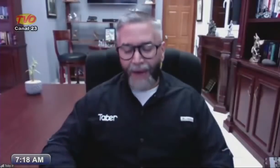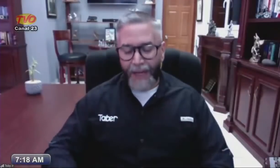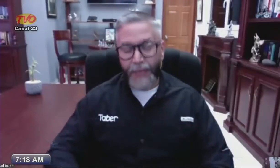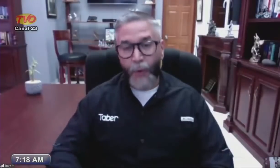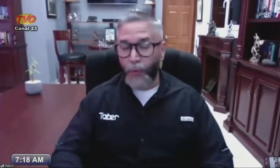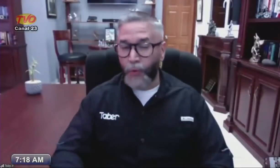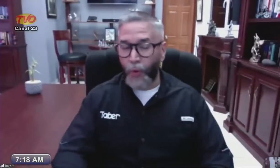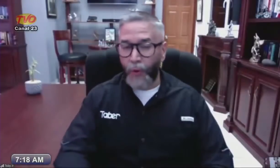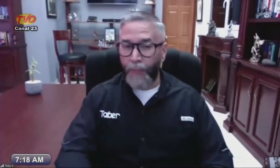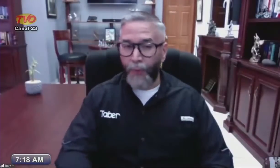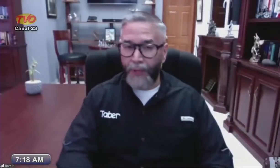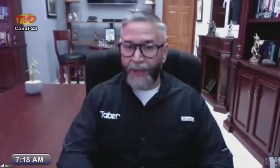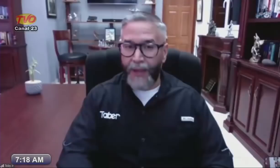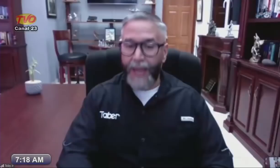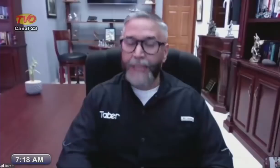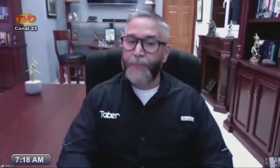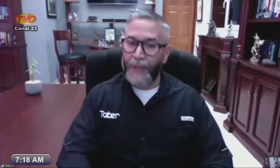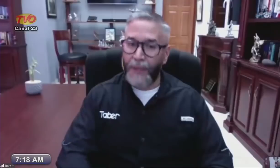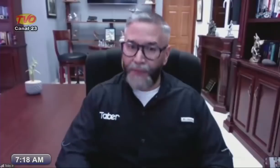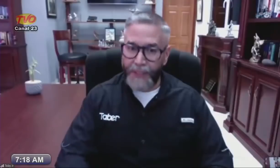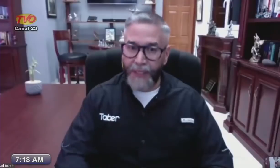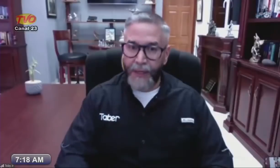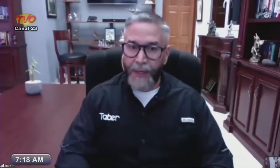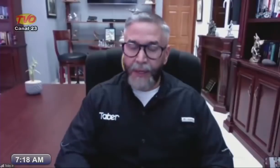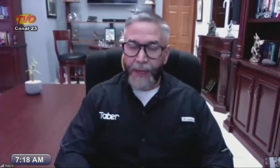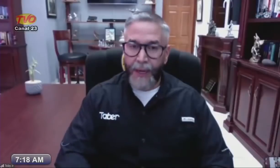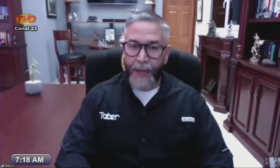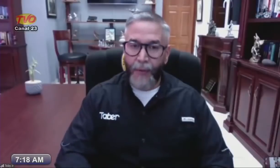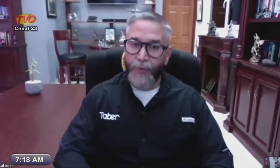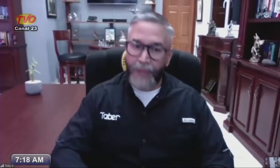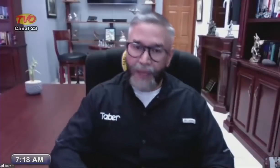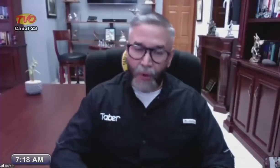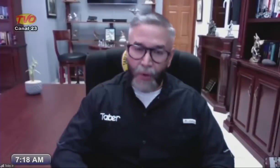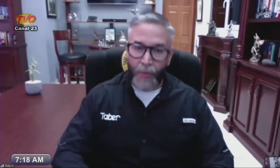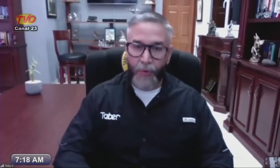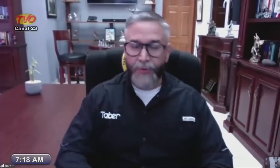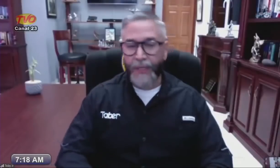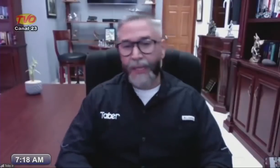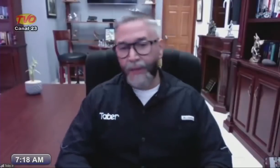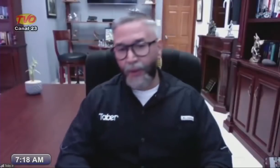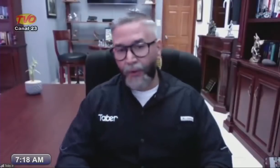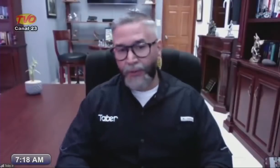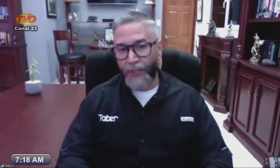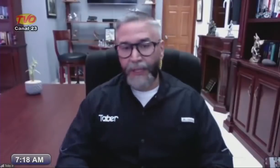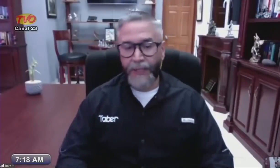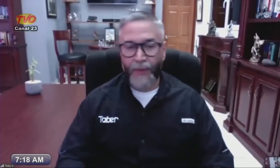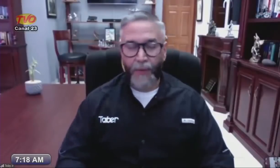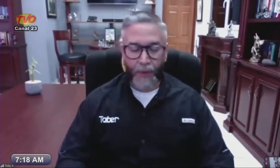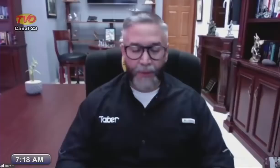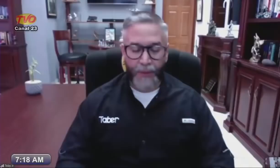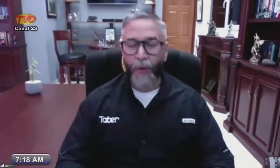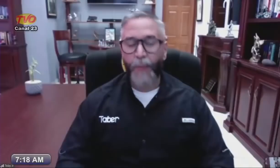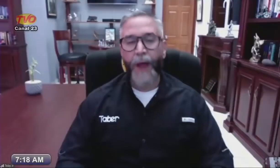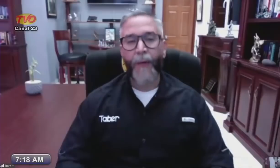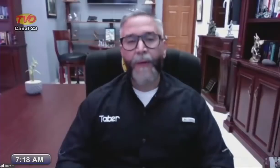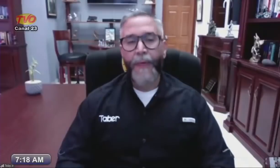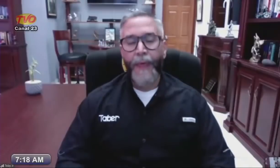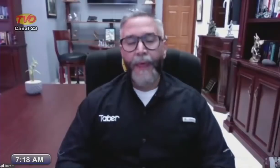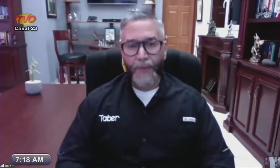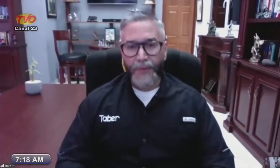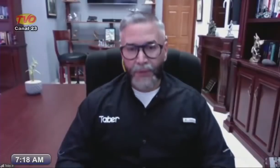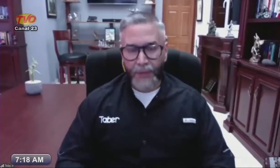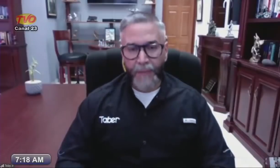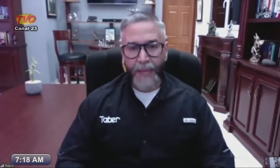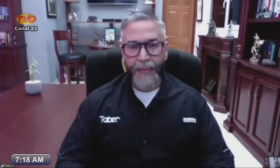de elevar esto a un tono de política es bien difícil usted yo no sé quién de los dos tiene ha sido mayormente golpeado